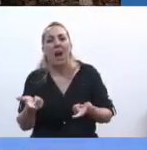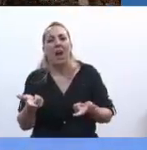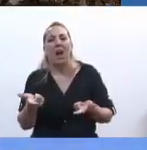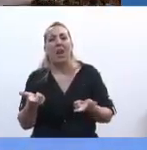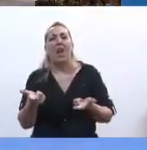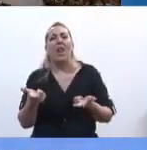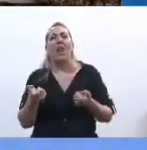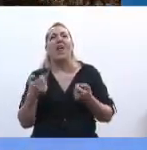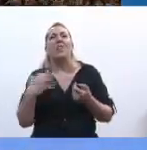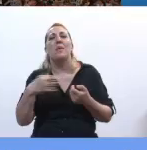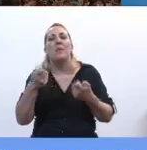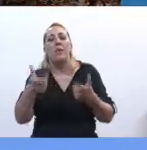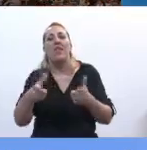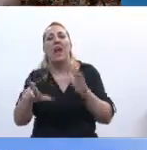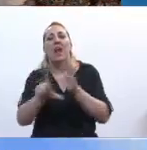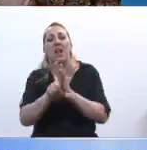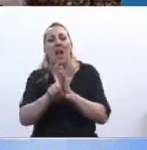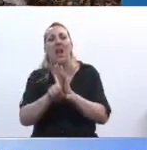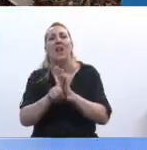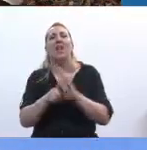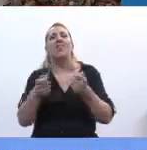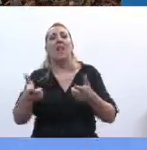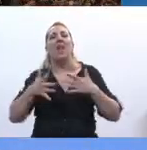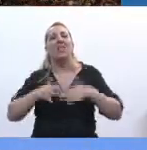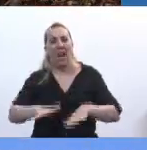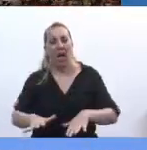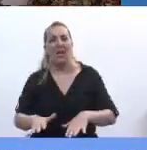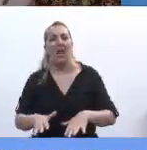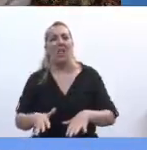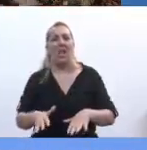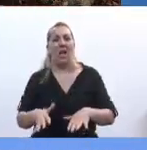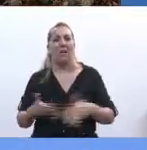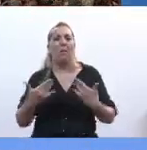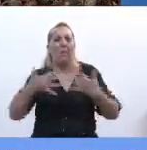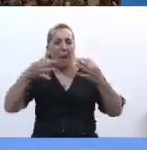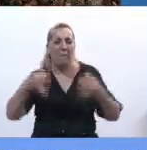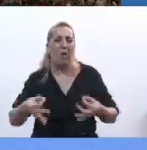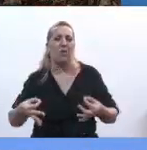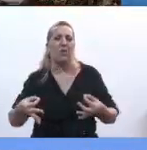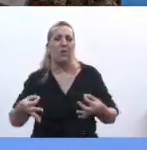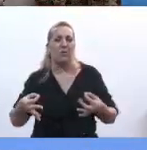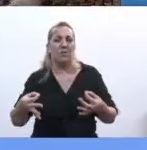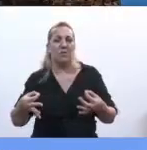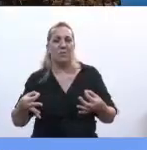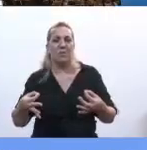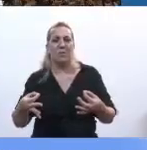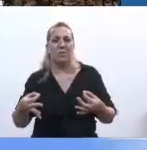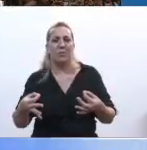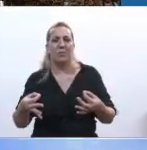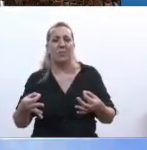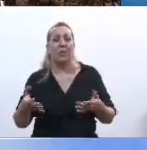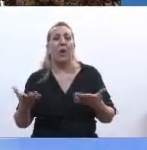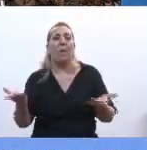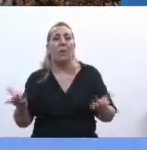una ley y dije esta tranquilidad y que la podemos aplicar y por esto ha sido nuestra posición